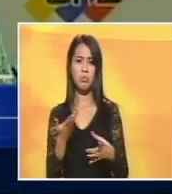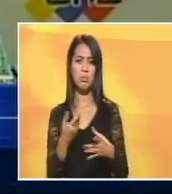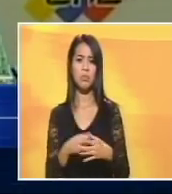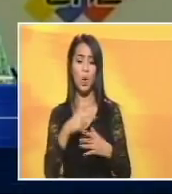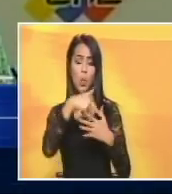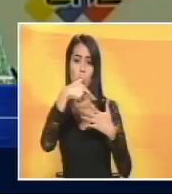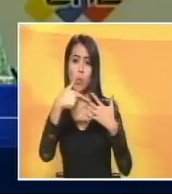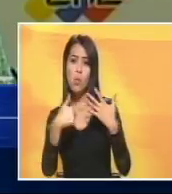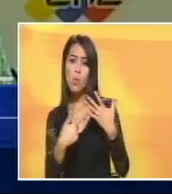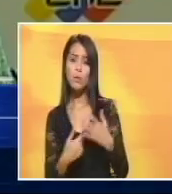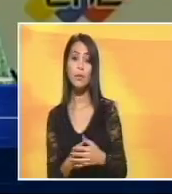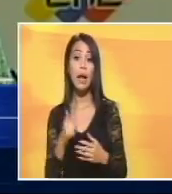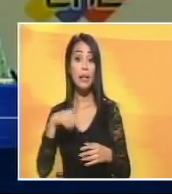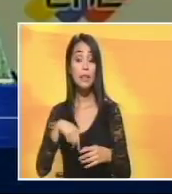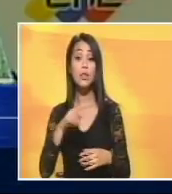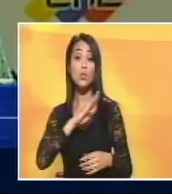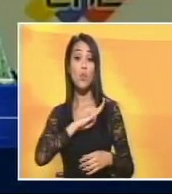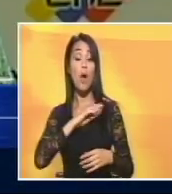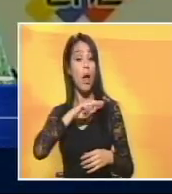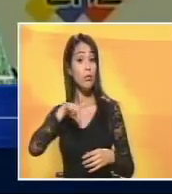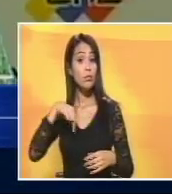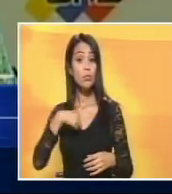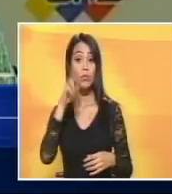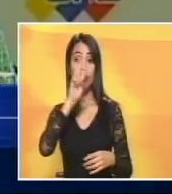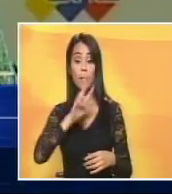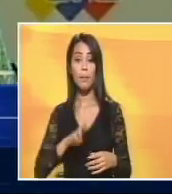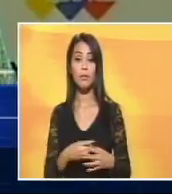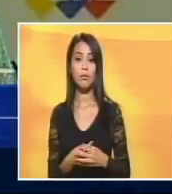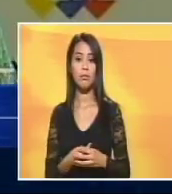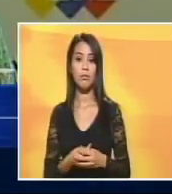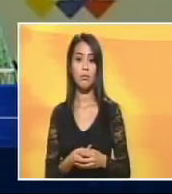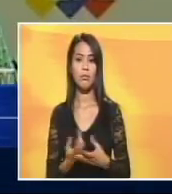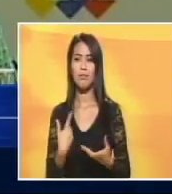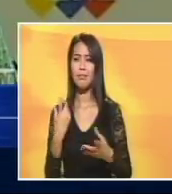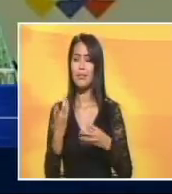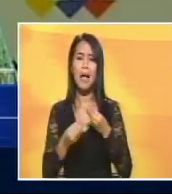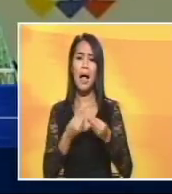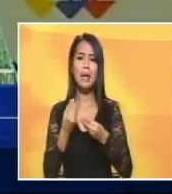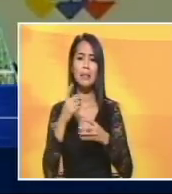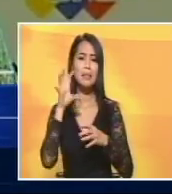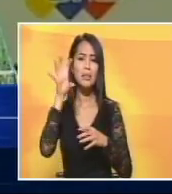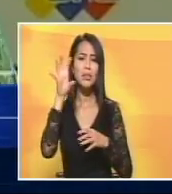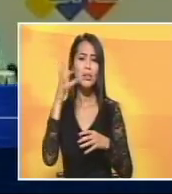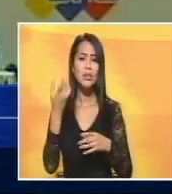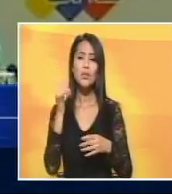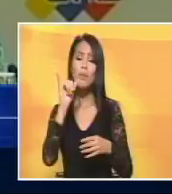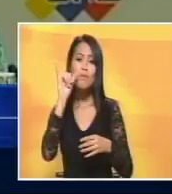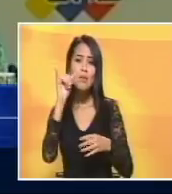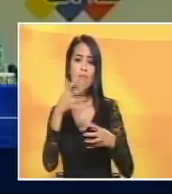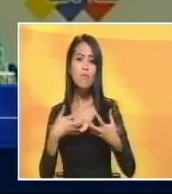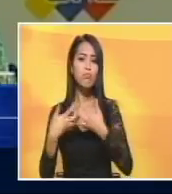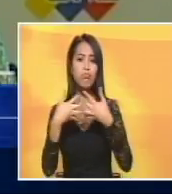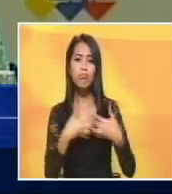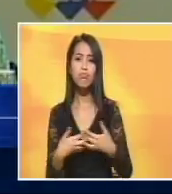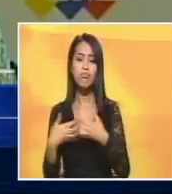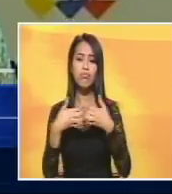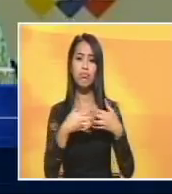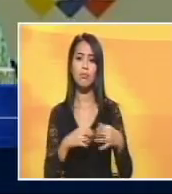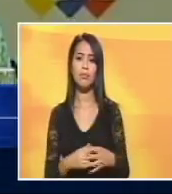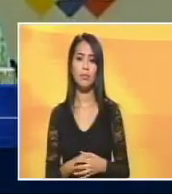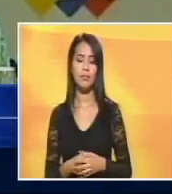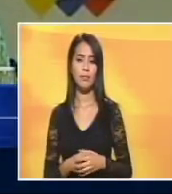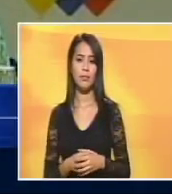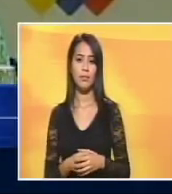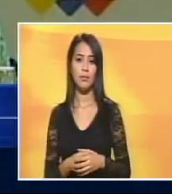para la dominación en nuestro país que ni siquiera son aplicadas en su propio territorio.